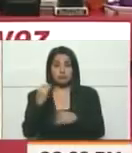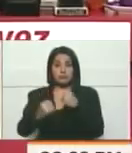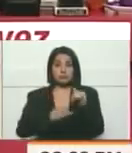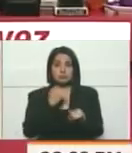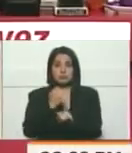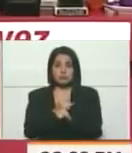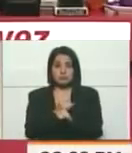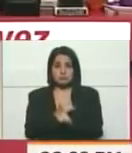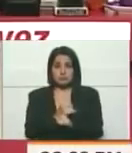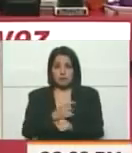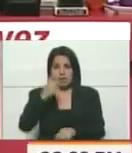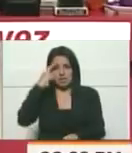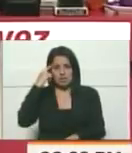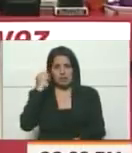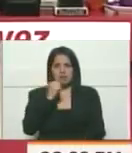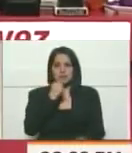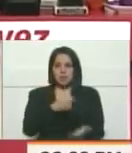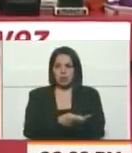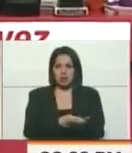Ya sabemos quién paga.